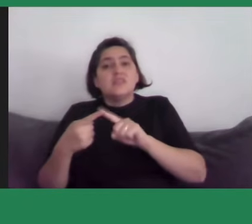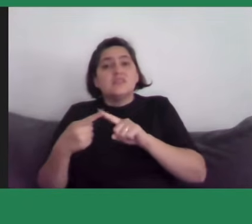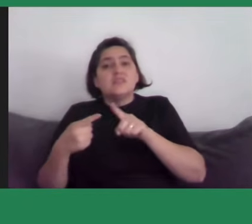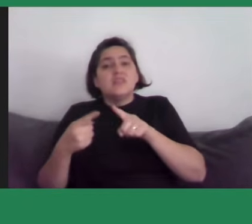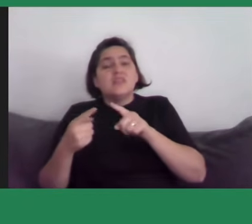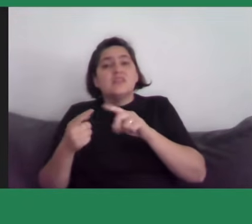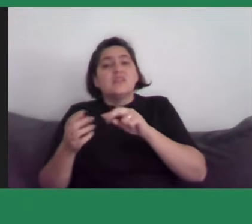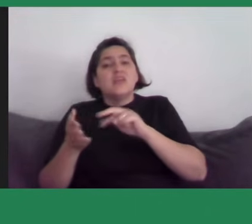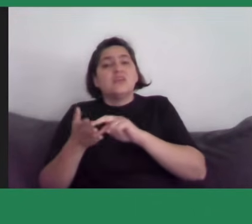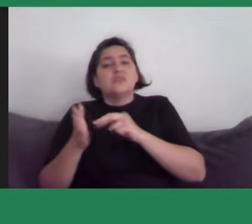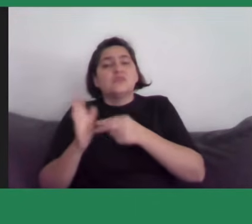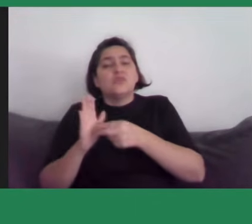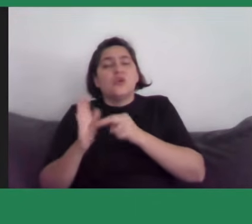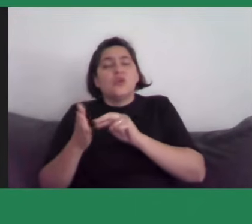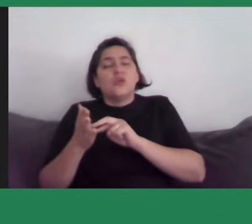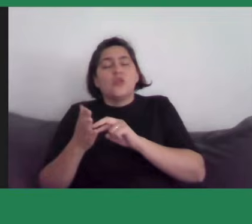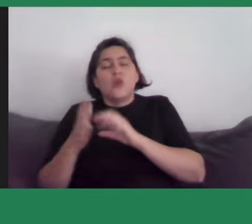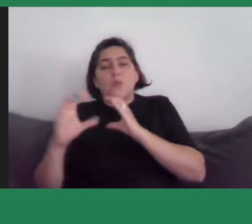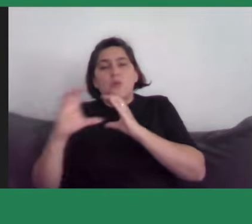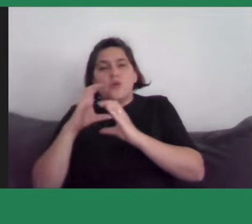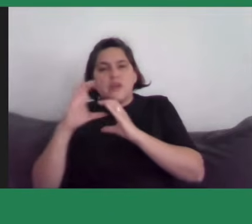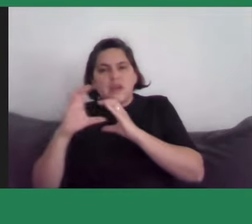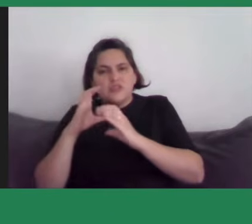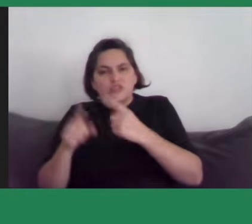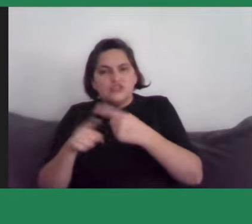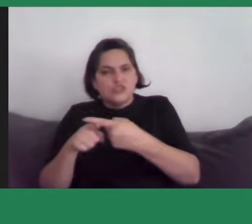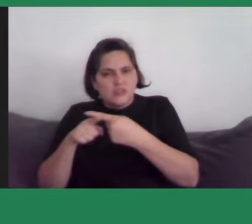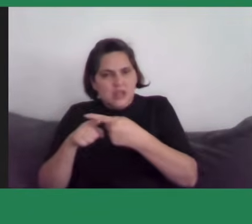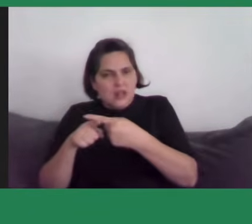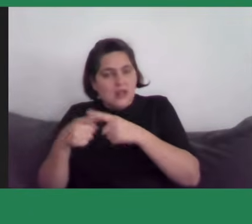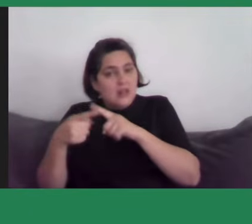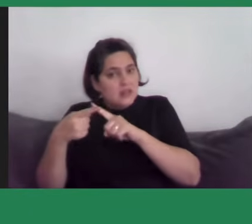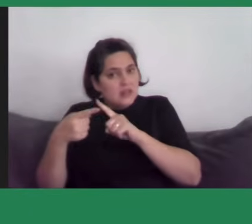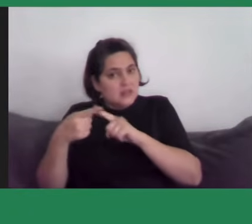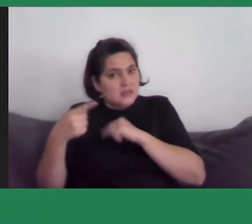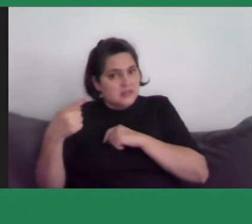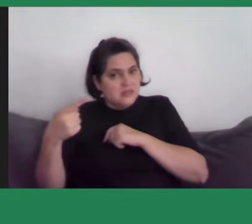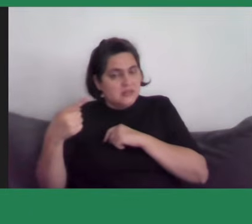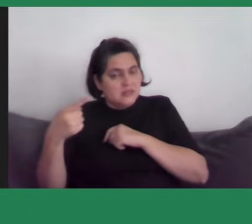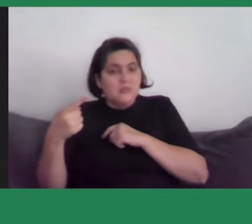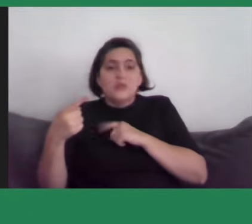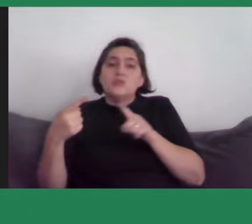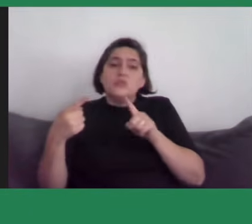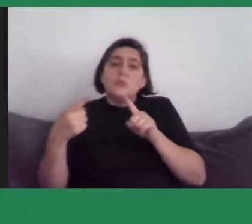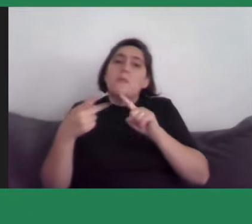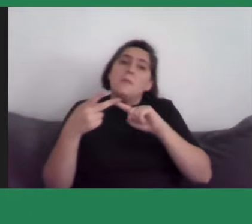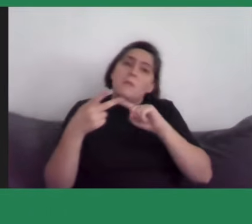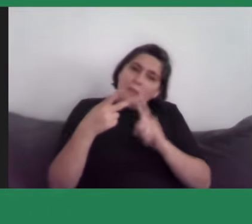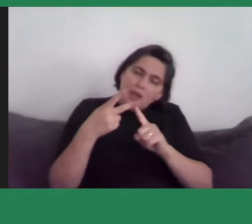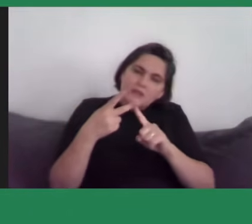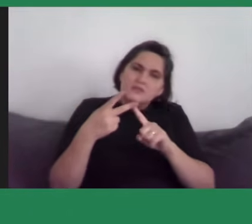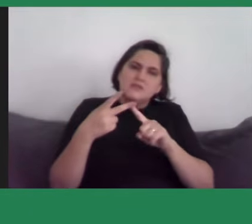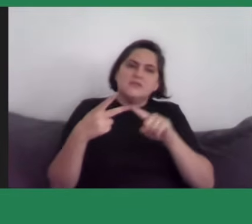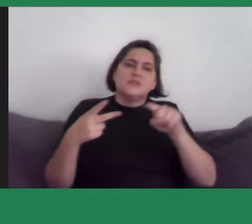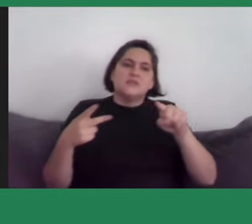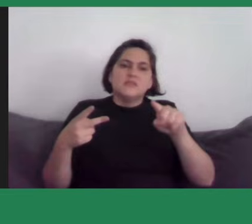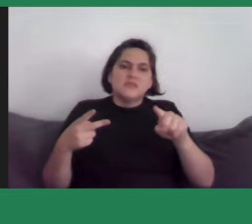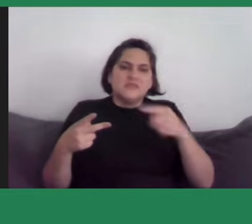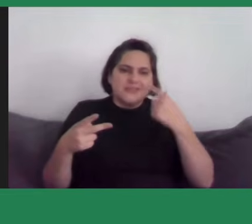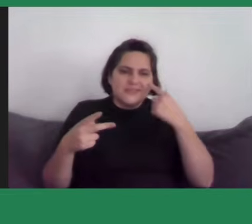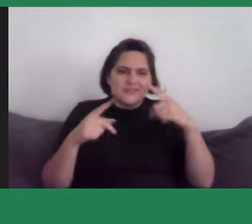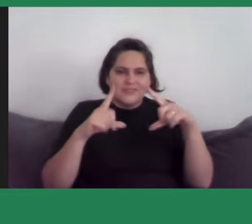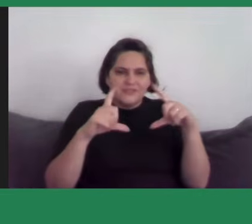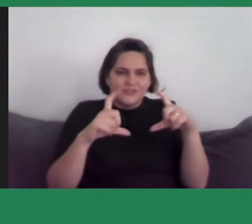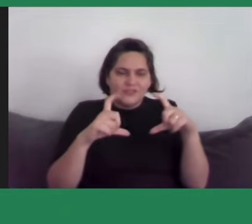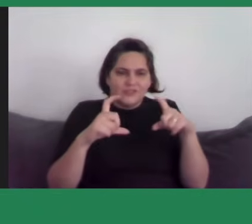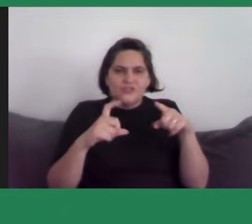social pragmática. Por lo tanto, tienen que también estar presentes estas características, como por ejemplo, como vemos acá en esta foto, que está